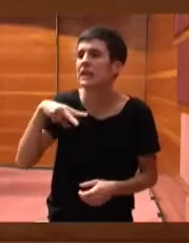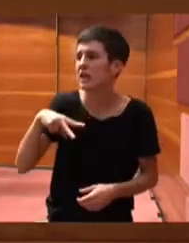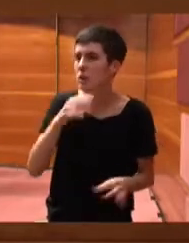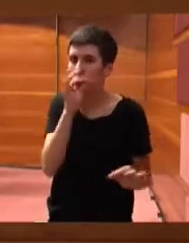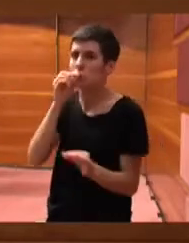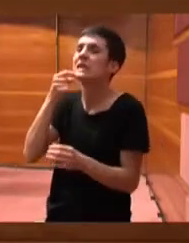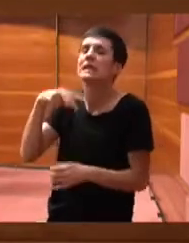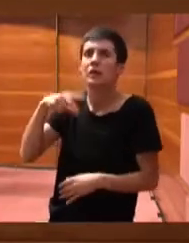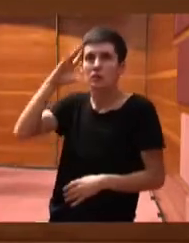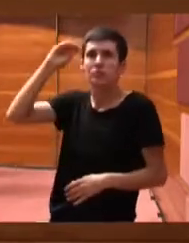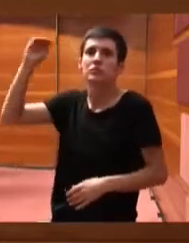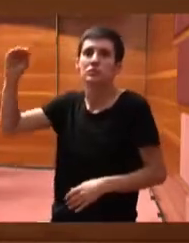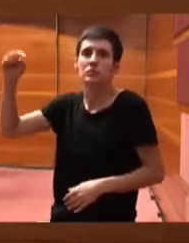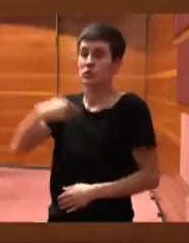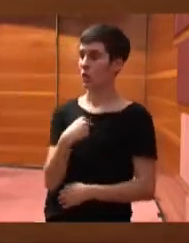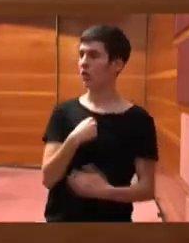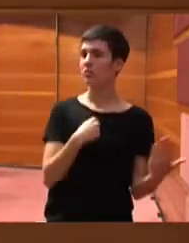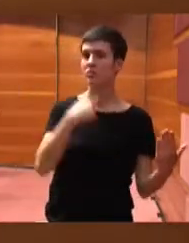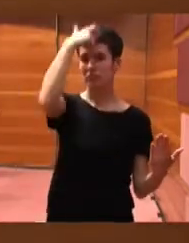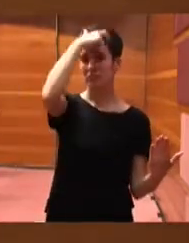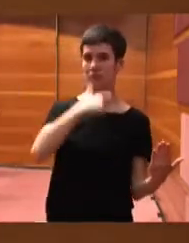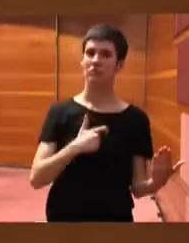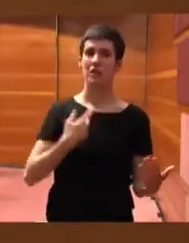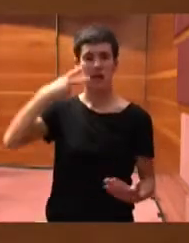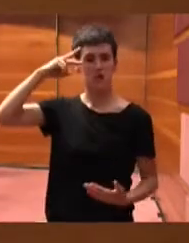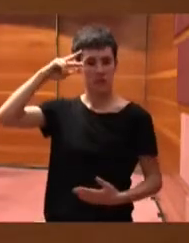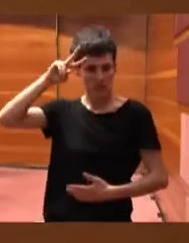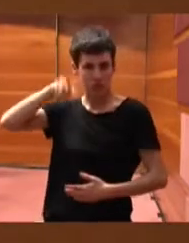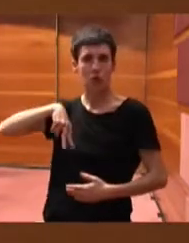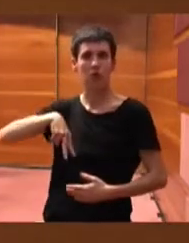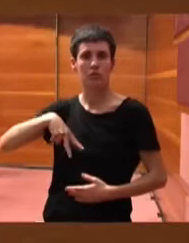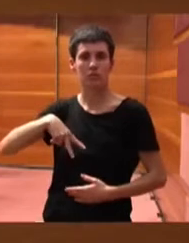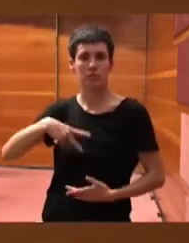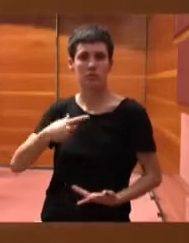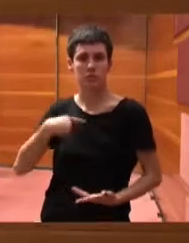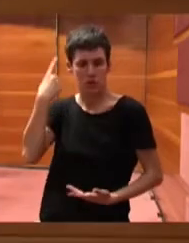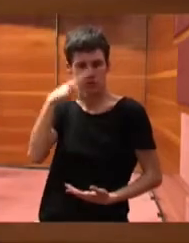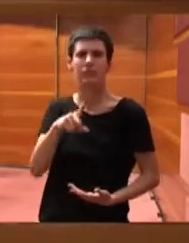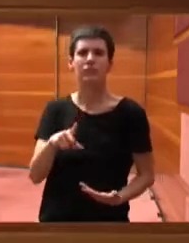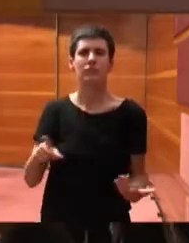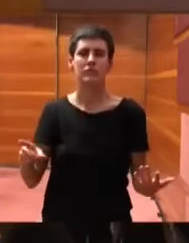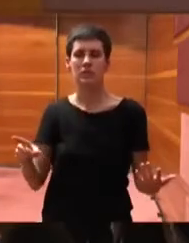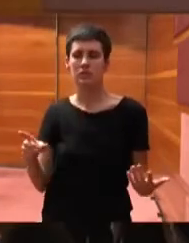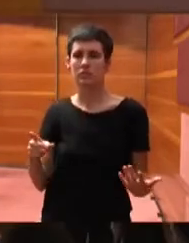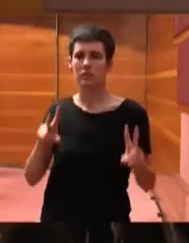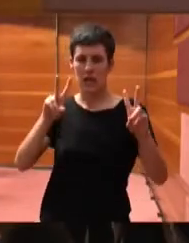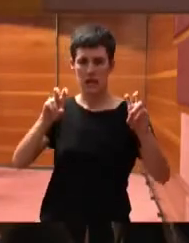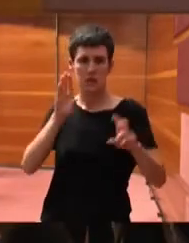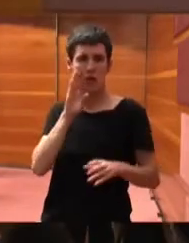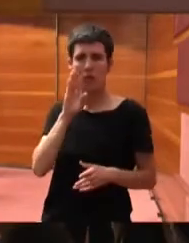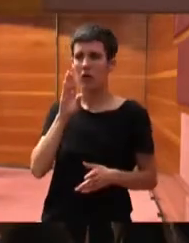mamado? Yo, pues sí, soy la experta, controlo este campo, ¿vale? Entonces,